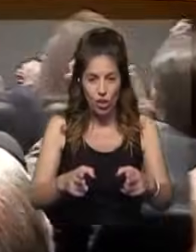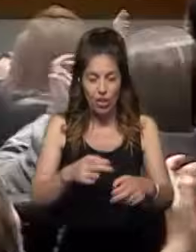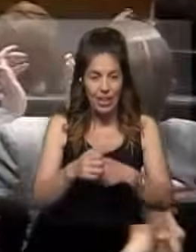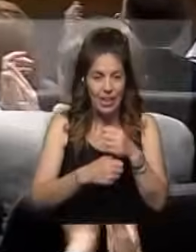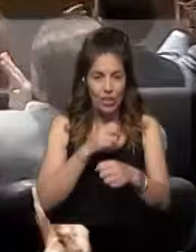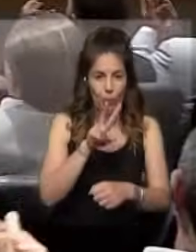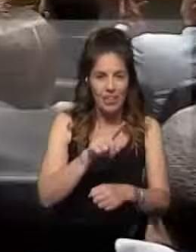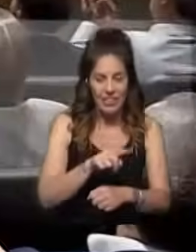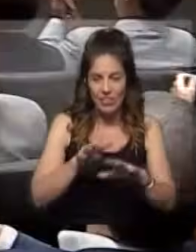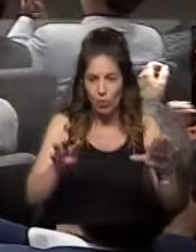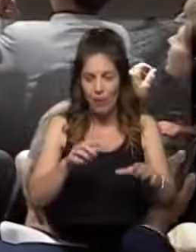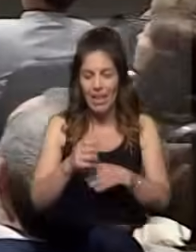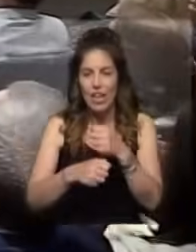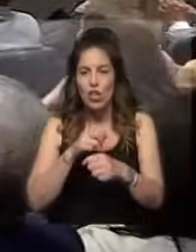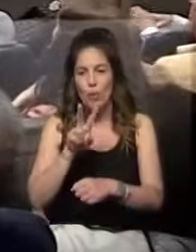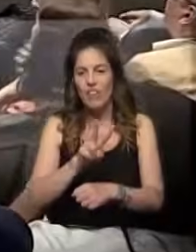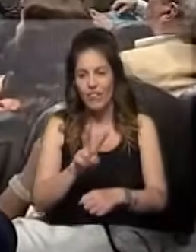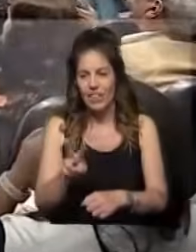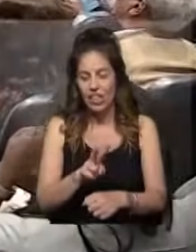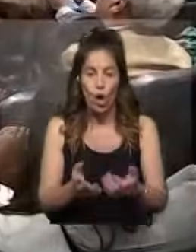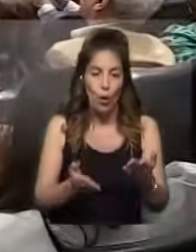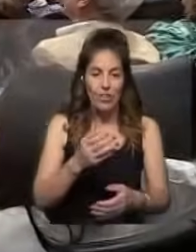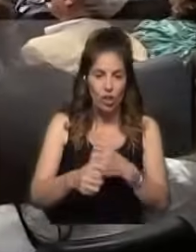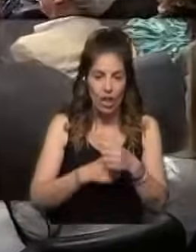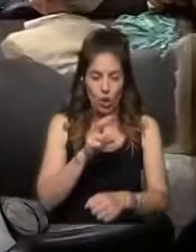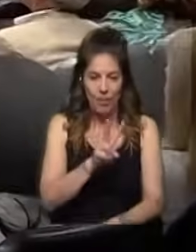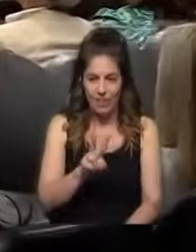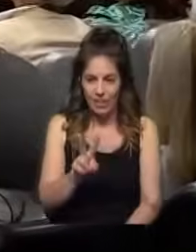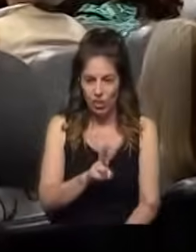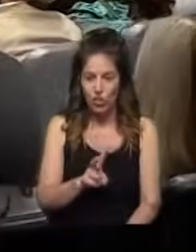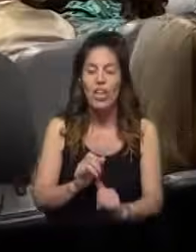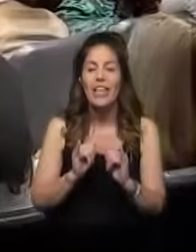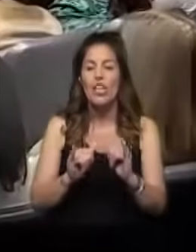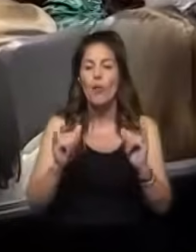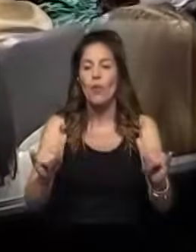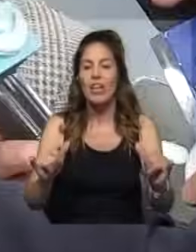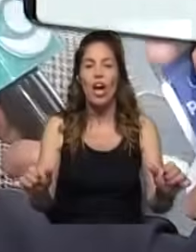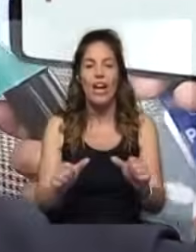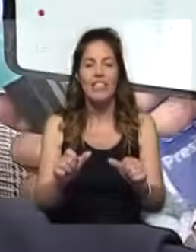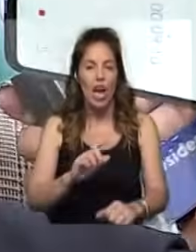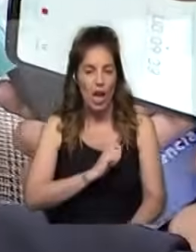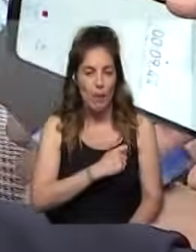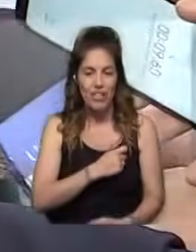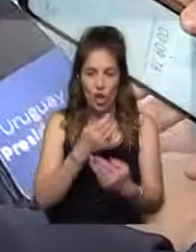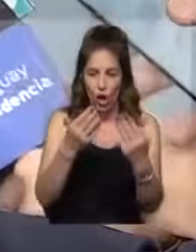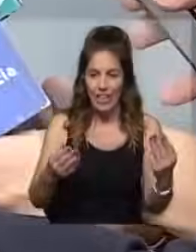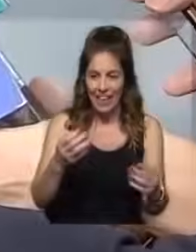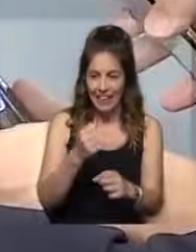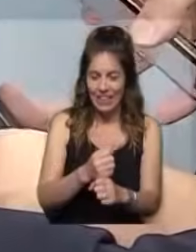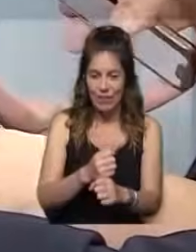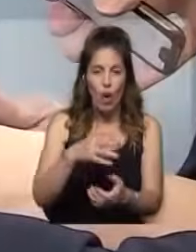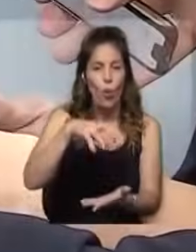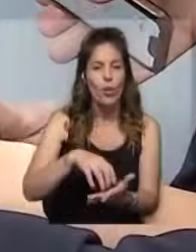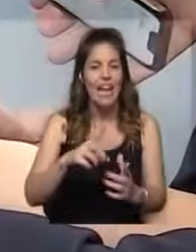2019 2022 En comparación con 2022 esta publicación realizada por la inspección general de trabajo y la unidad estadística del